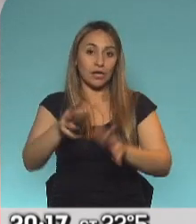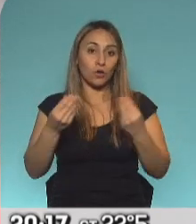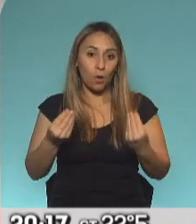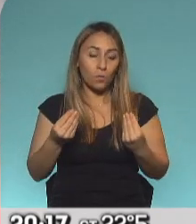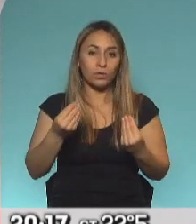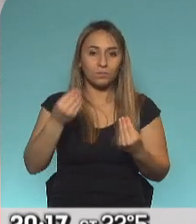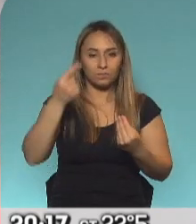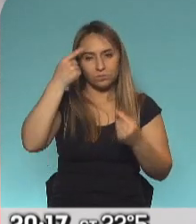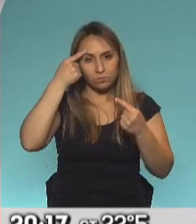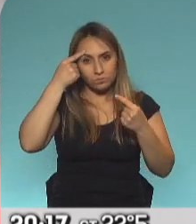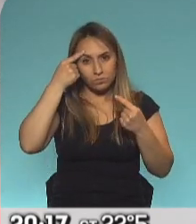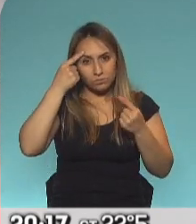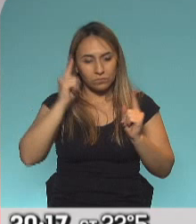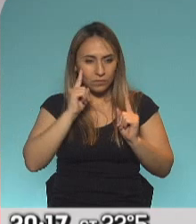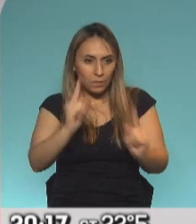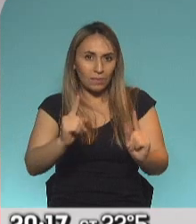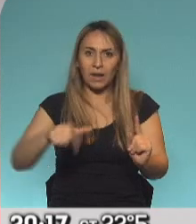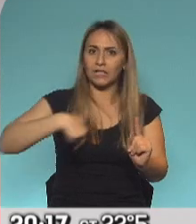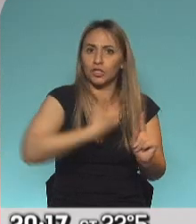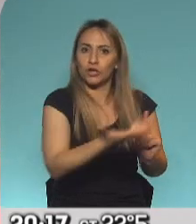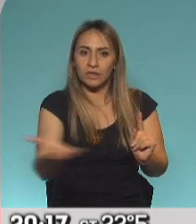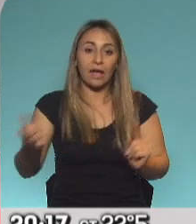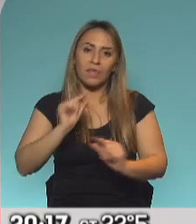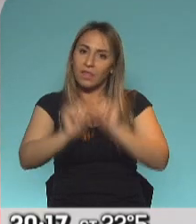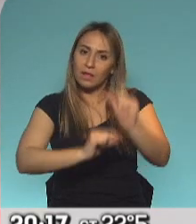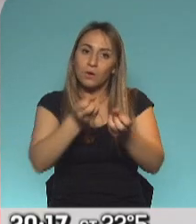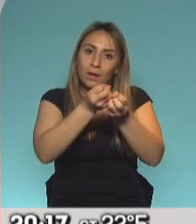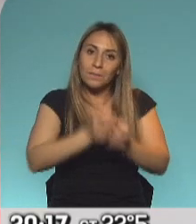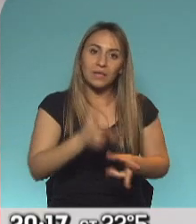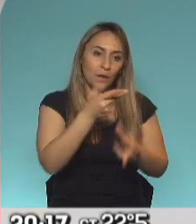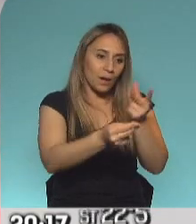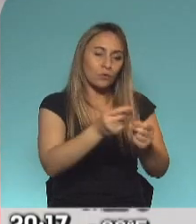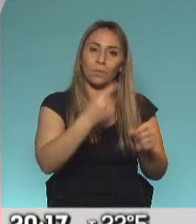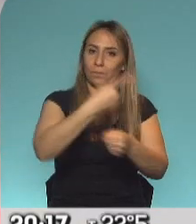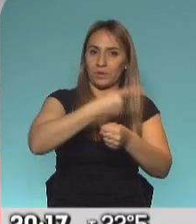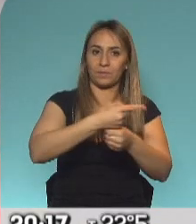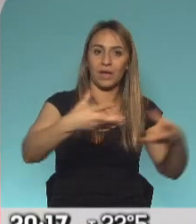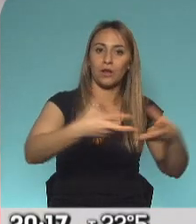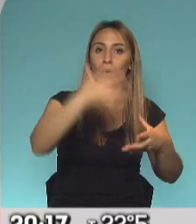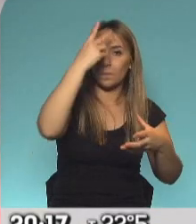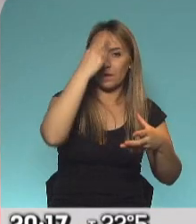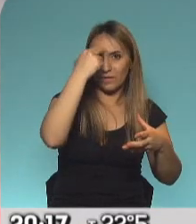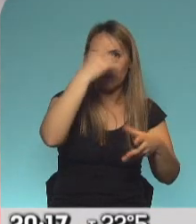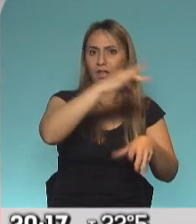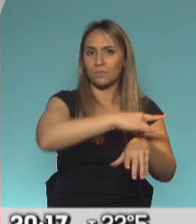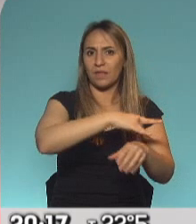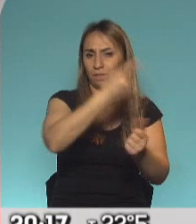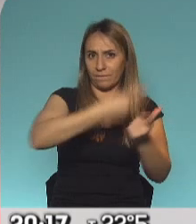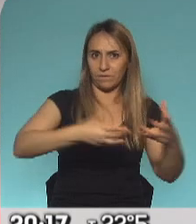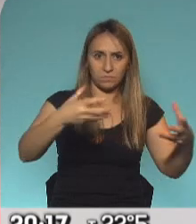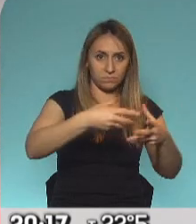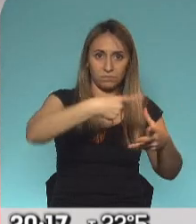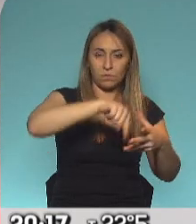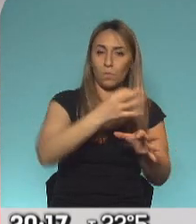visión comunitaria empezar a vacunar primero a los profesionales de la salud, después a aquellos